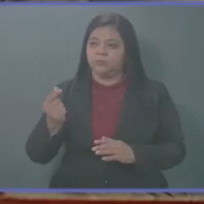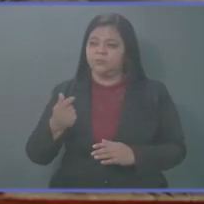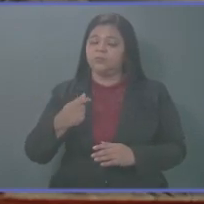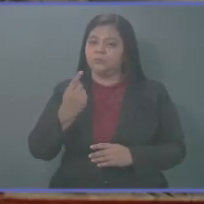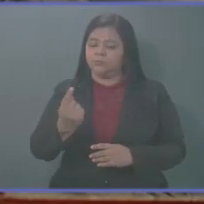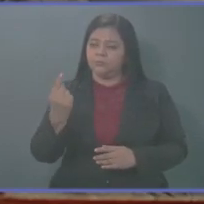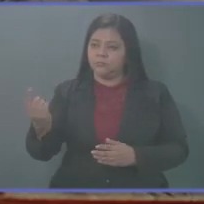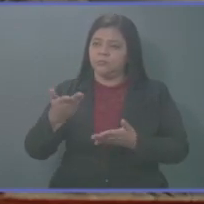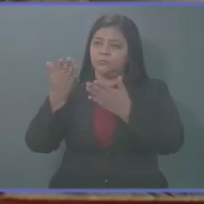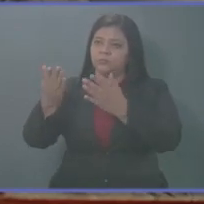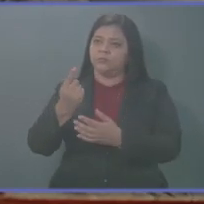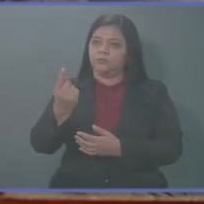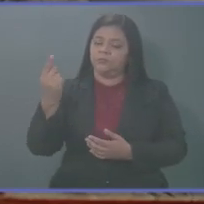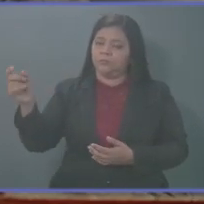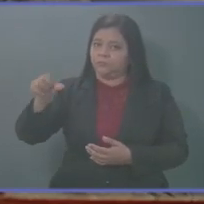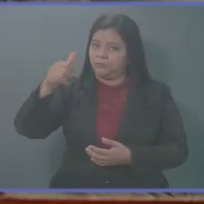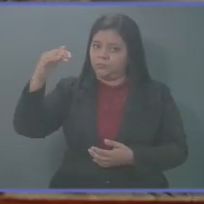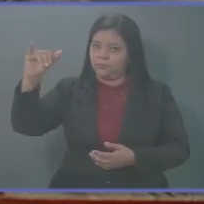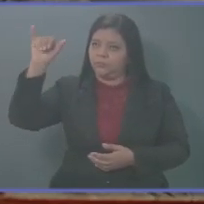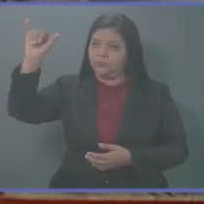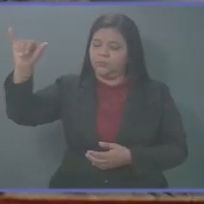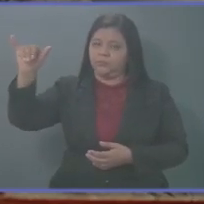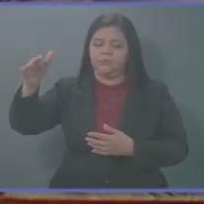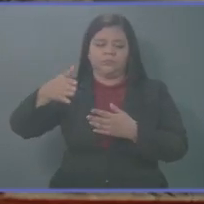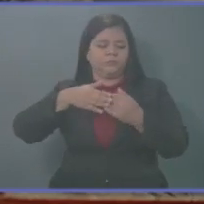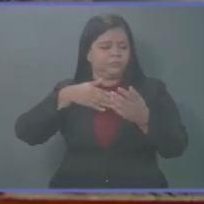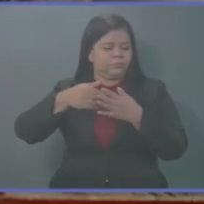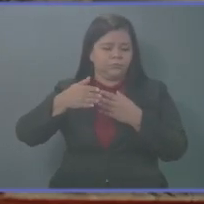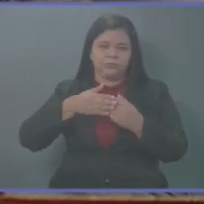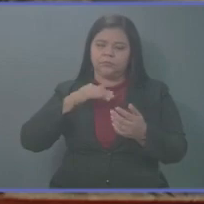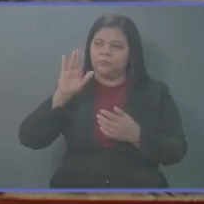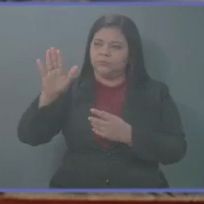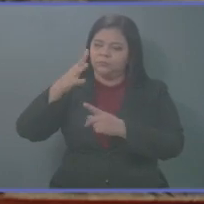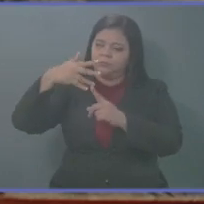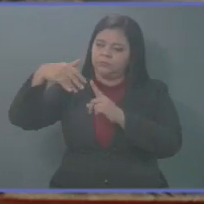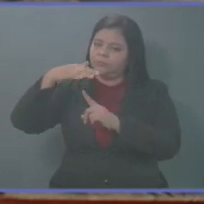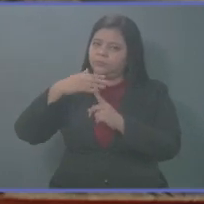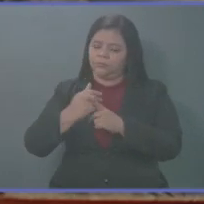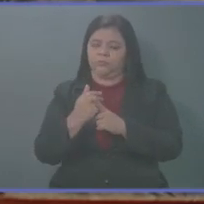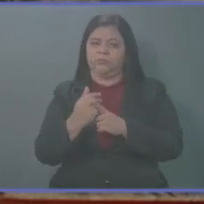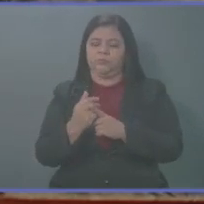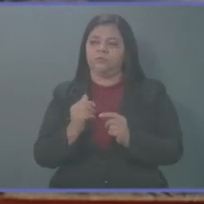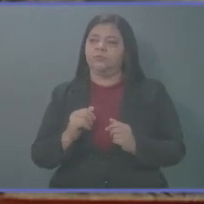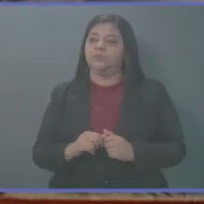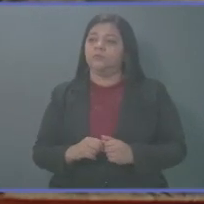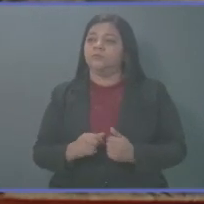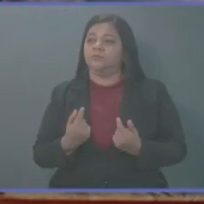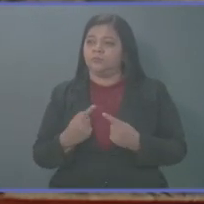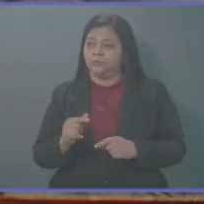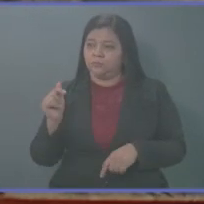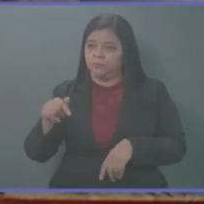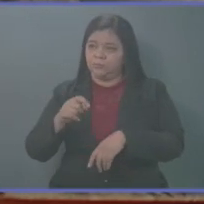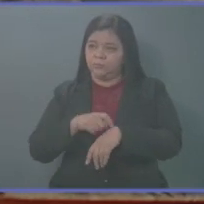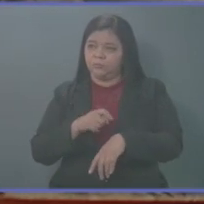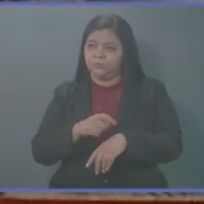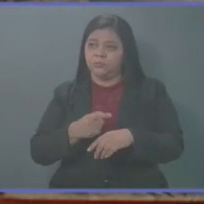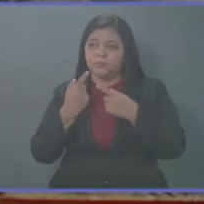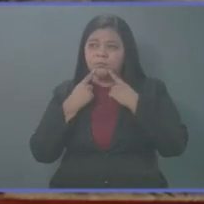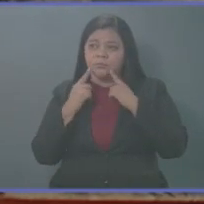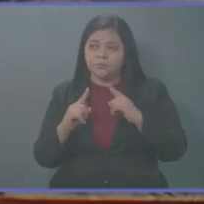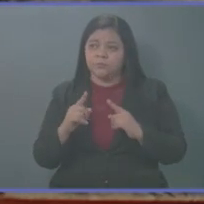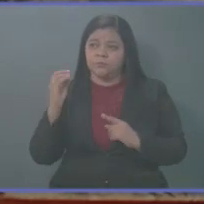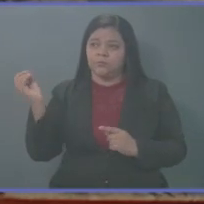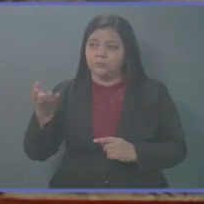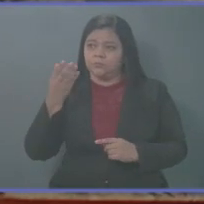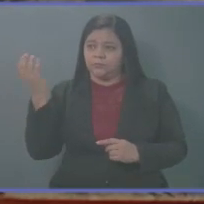de las personas salvadoreñas independientemente de su condición migratoria y que al momento de la declaratoria de